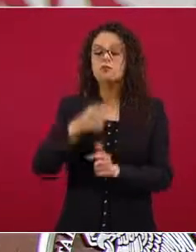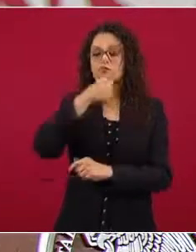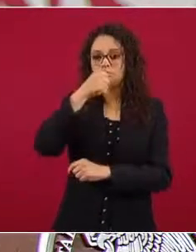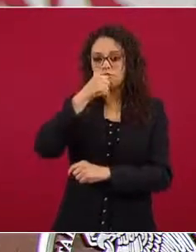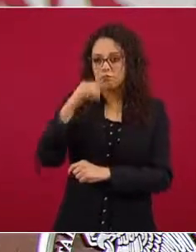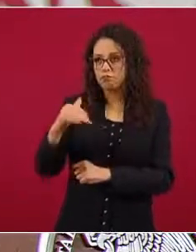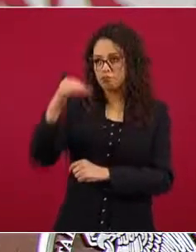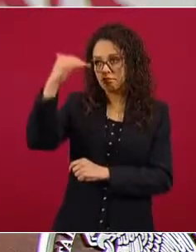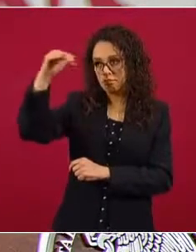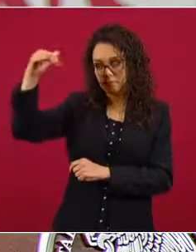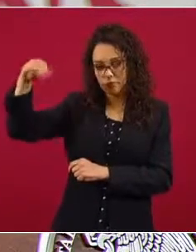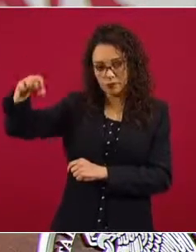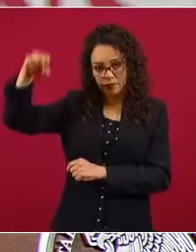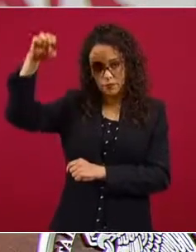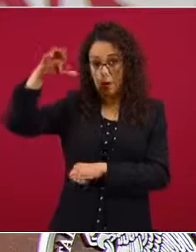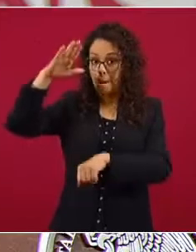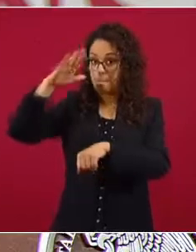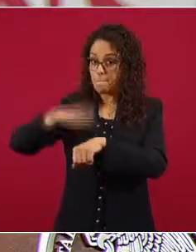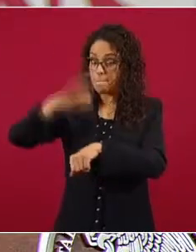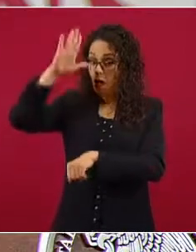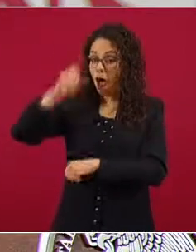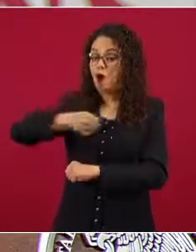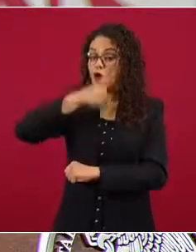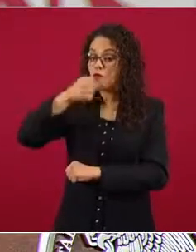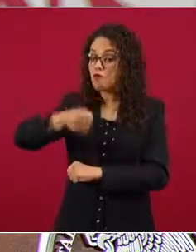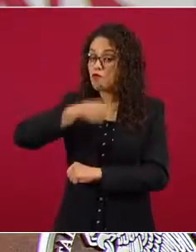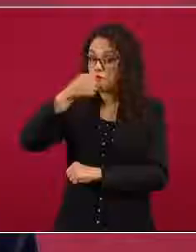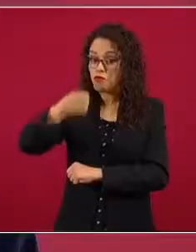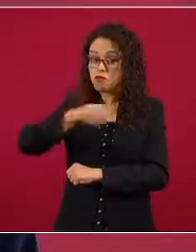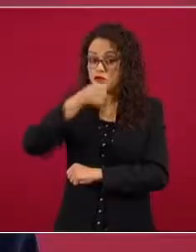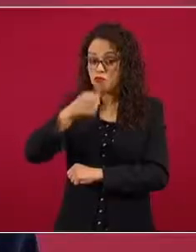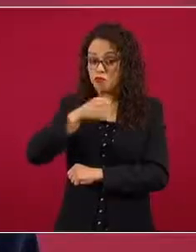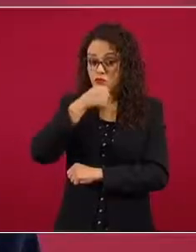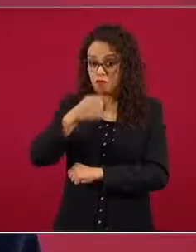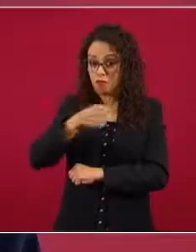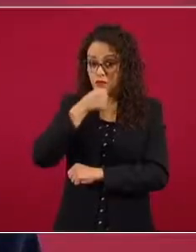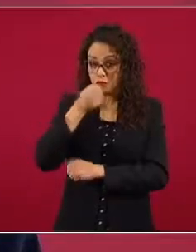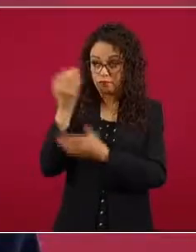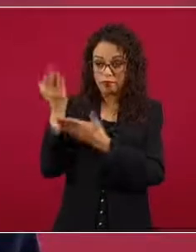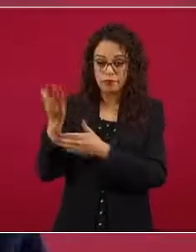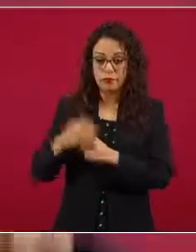edad, los ancianos respetables,